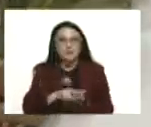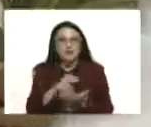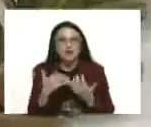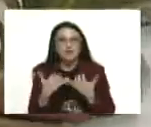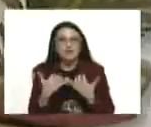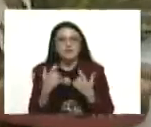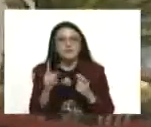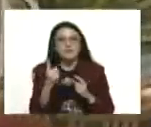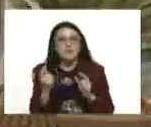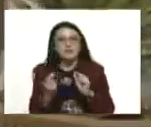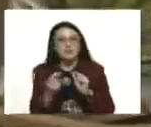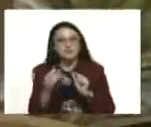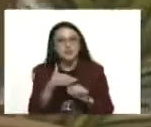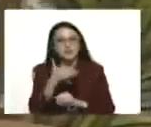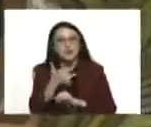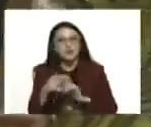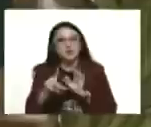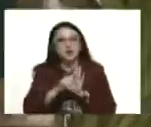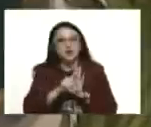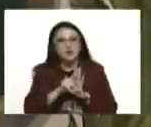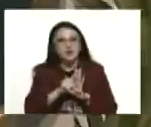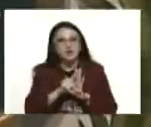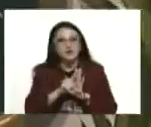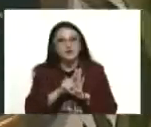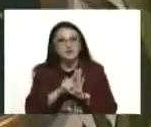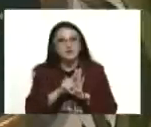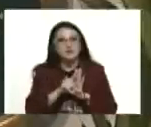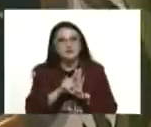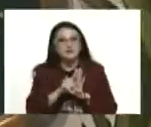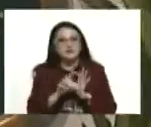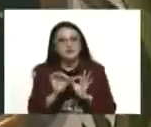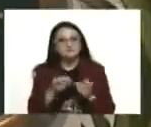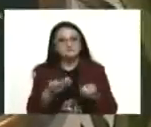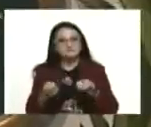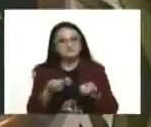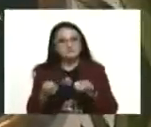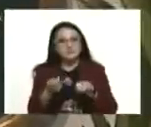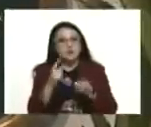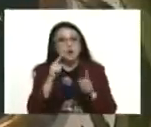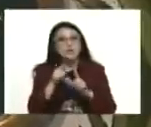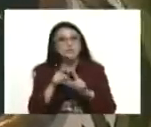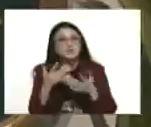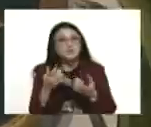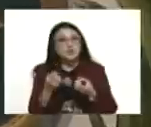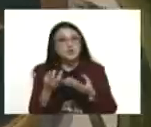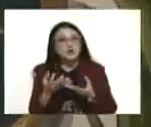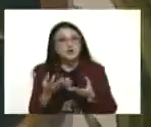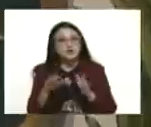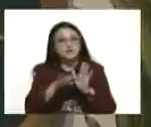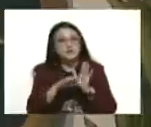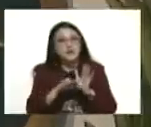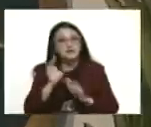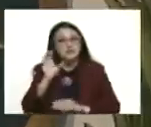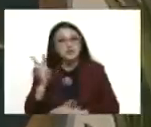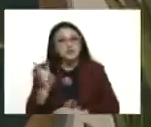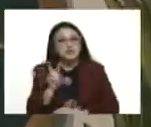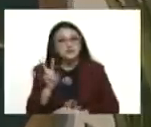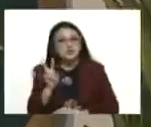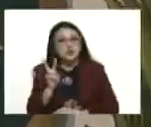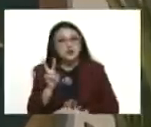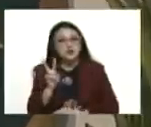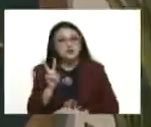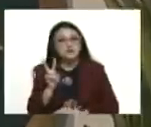primera discusión este proyecto de ley orgánica de extinción de dominio, cuyo propósito es darle herramientas al Estado venezolano